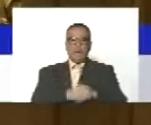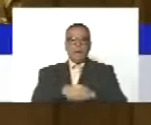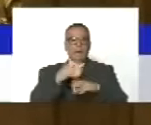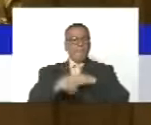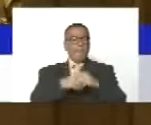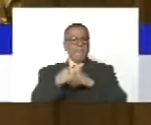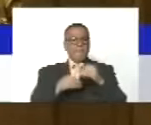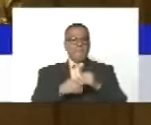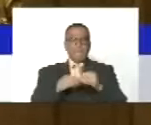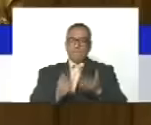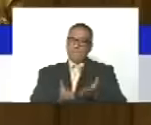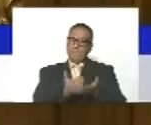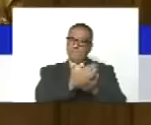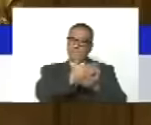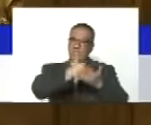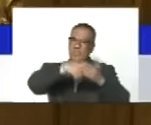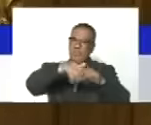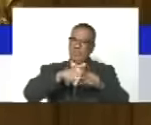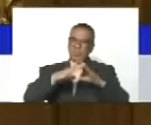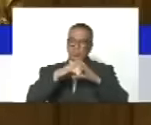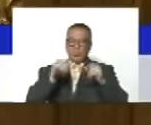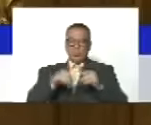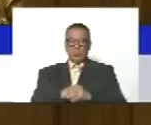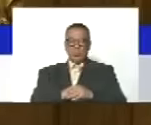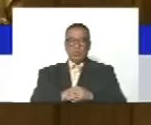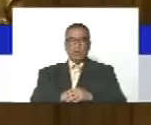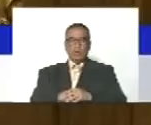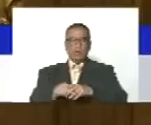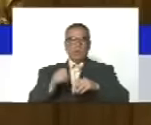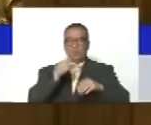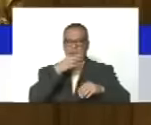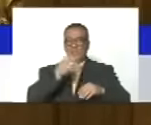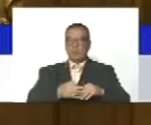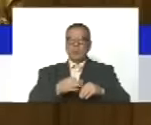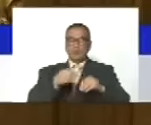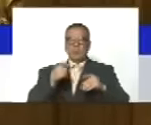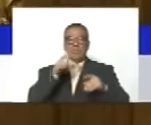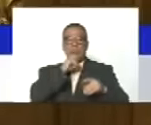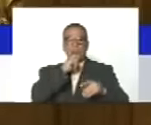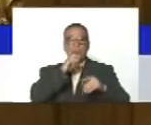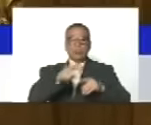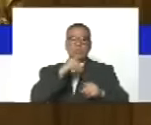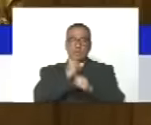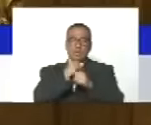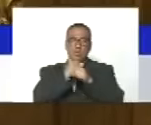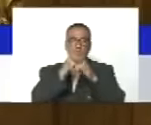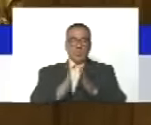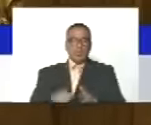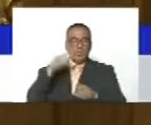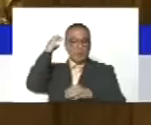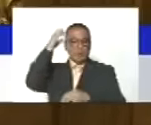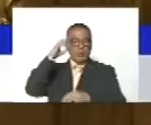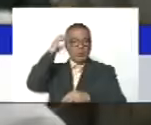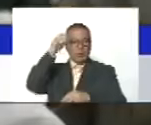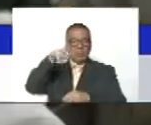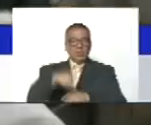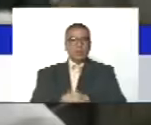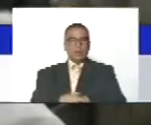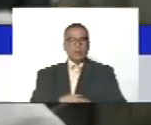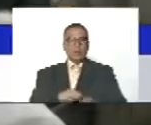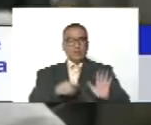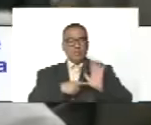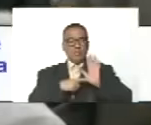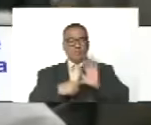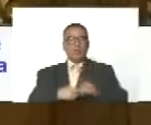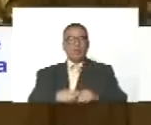han llevado por los cachos el estado de bienestar que tanto le costó a la clase obrera europea imponer